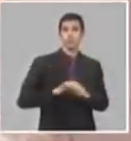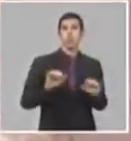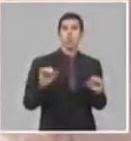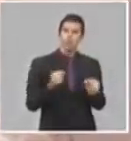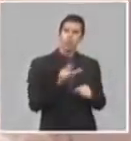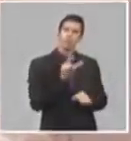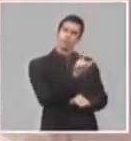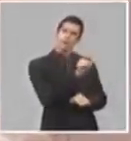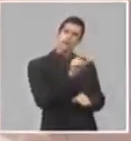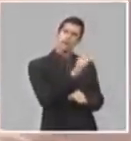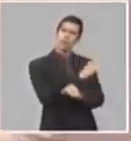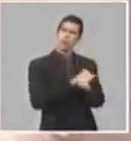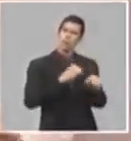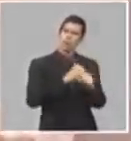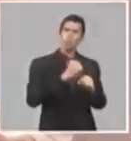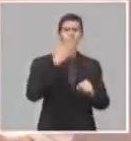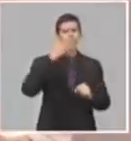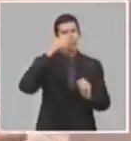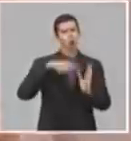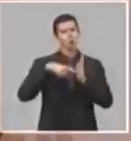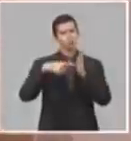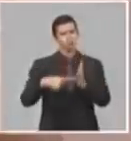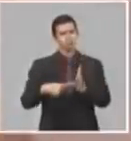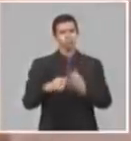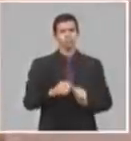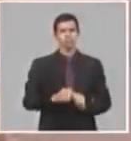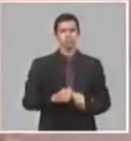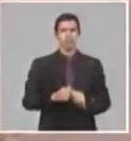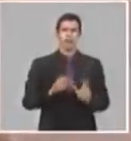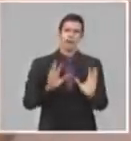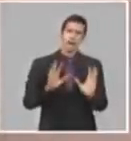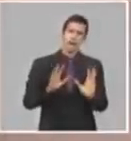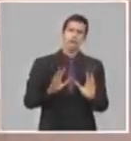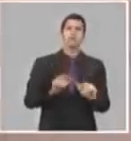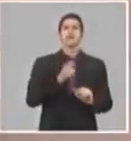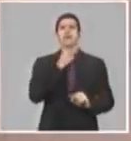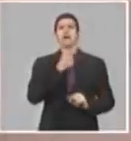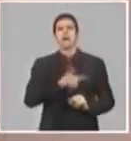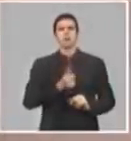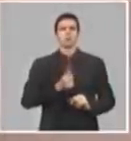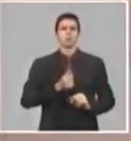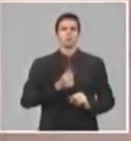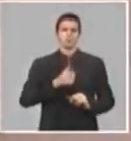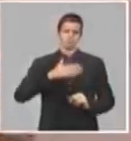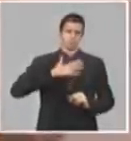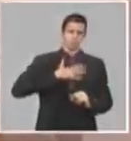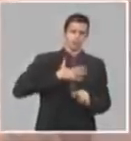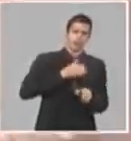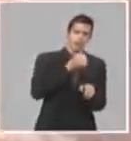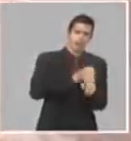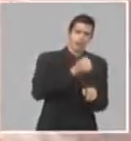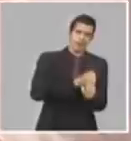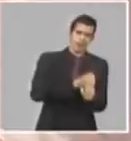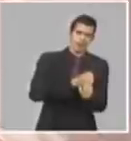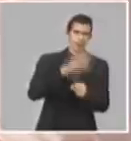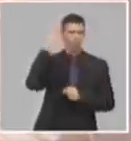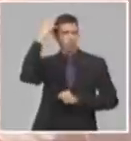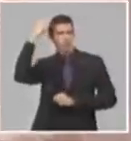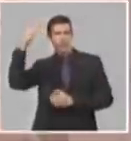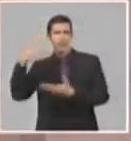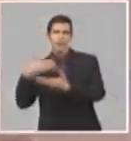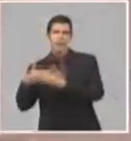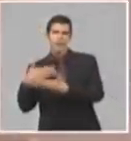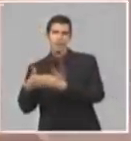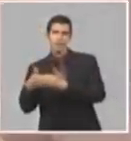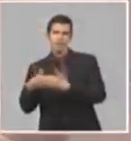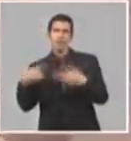las importaciones tendremos que acordarlo entre las partes. La forma no estatal con la empresa que le brinda el servicio,